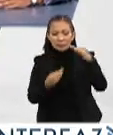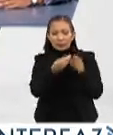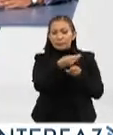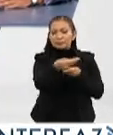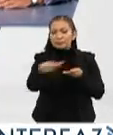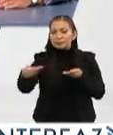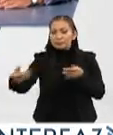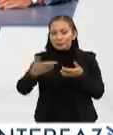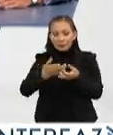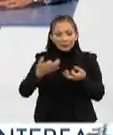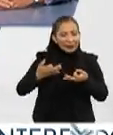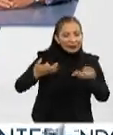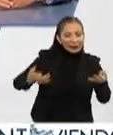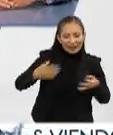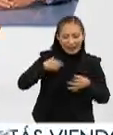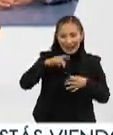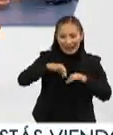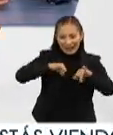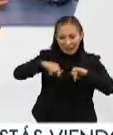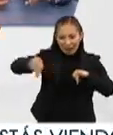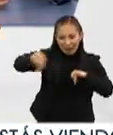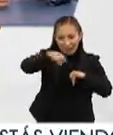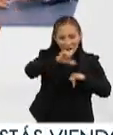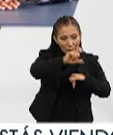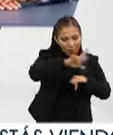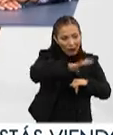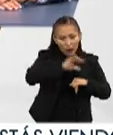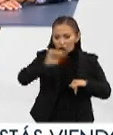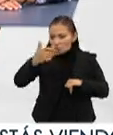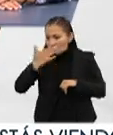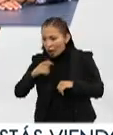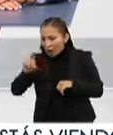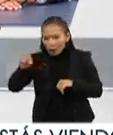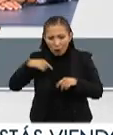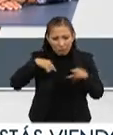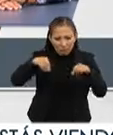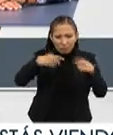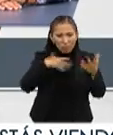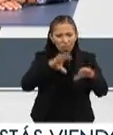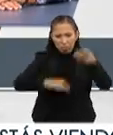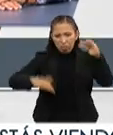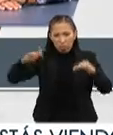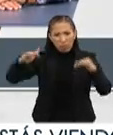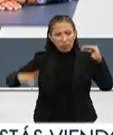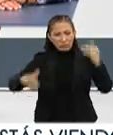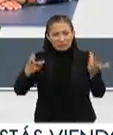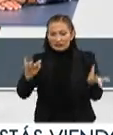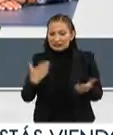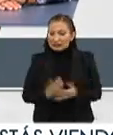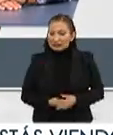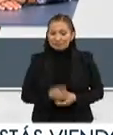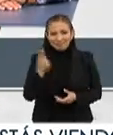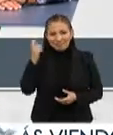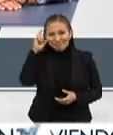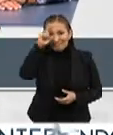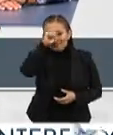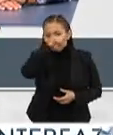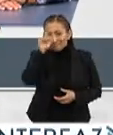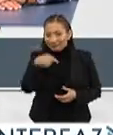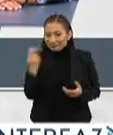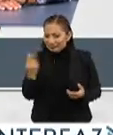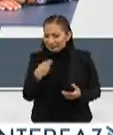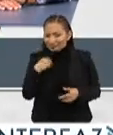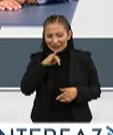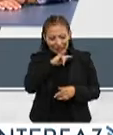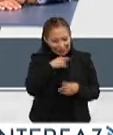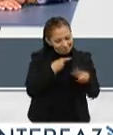distribución geográfica urbana y la distribución de la disponibilidad de agua en el país, lo cual conlleva un reto que